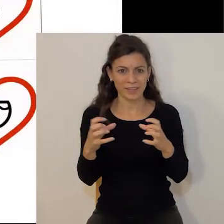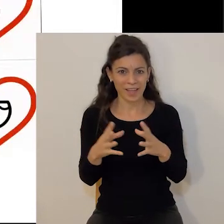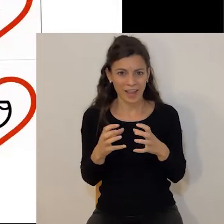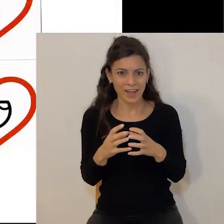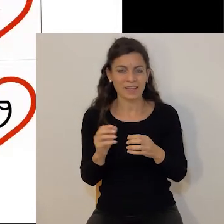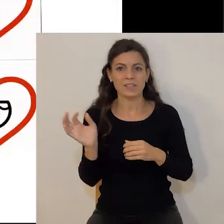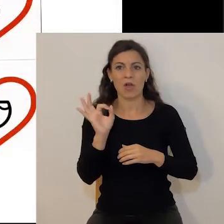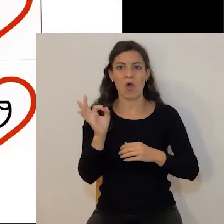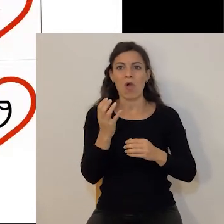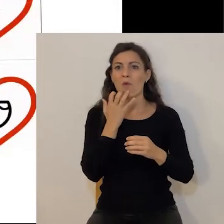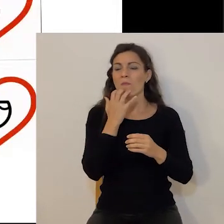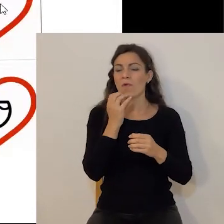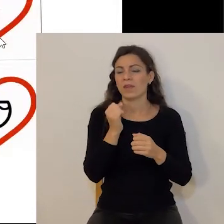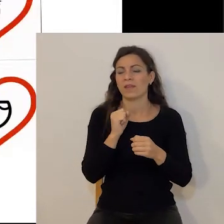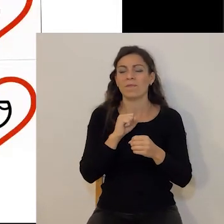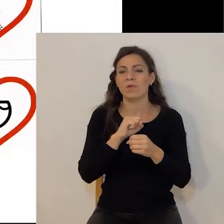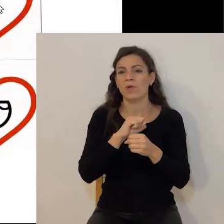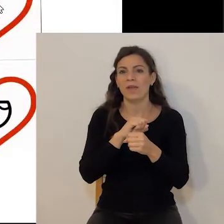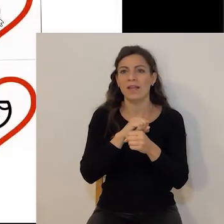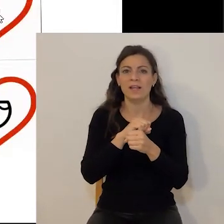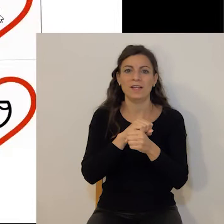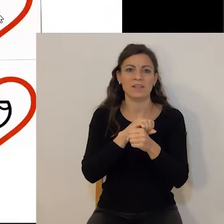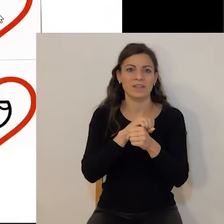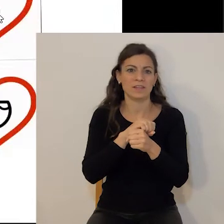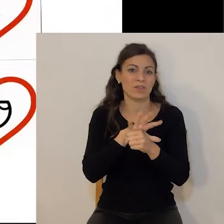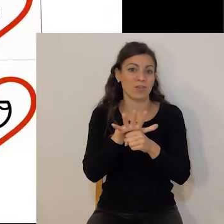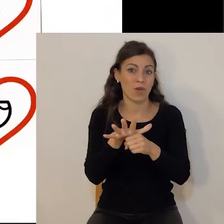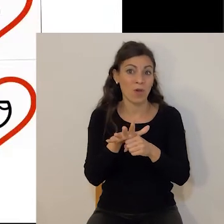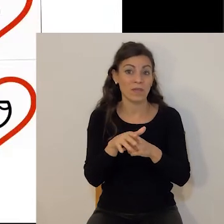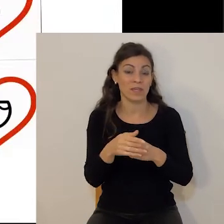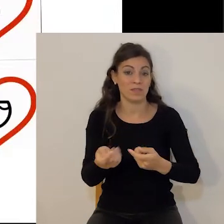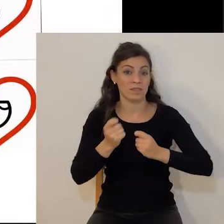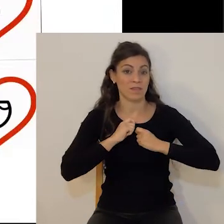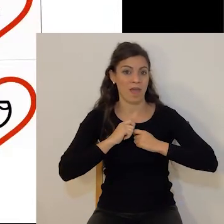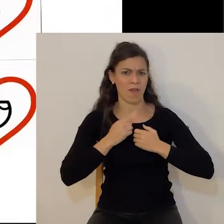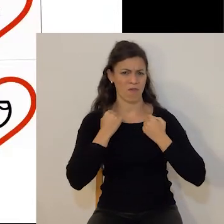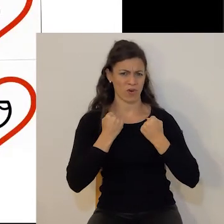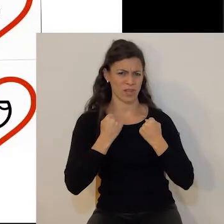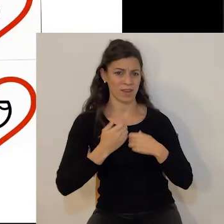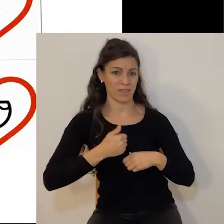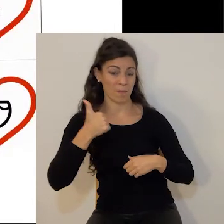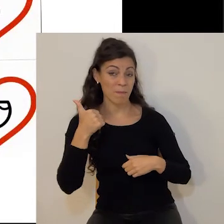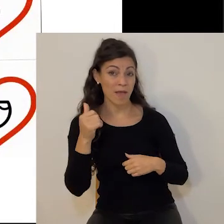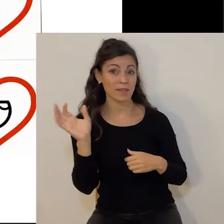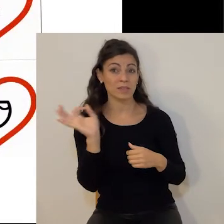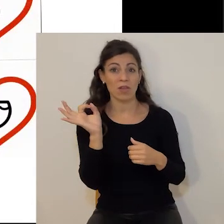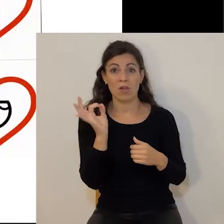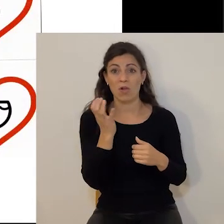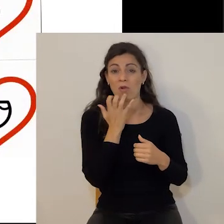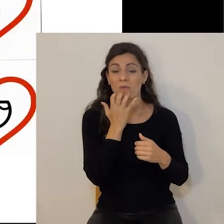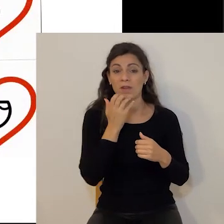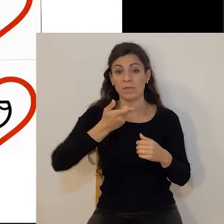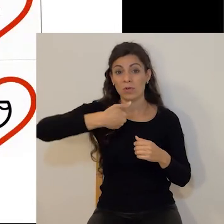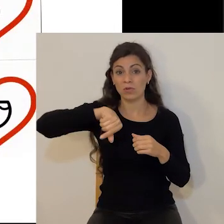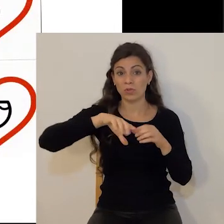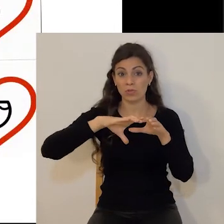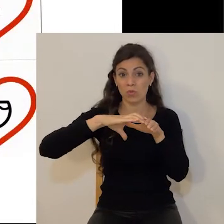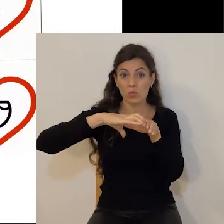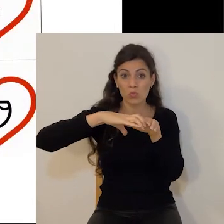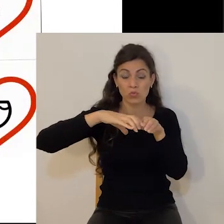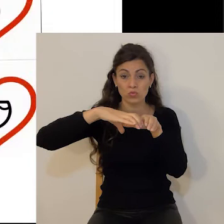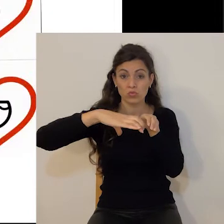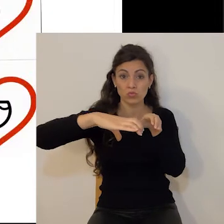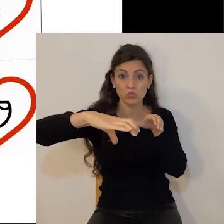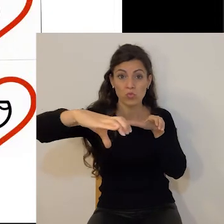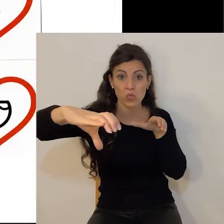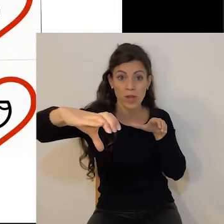nuevas fortalezas, la importancia de cuidarnos, de que estamos en un túnel en el que